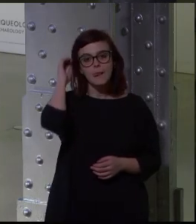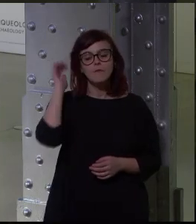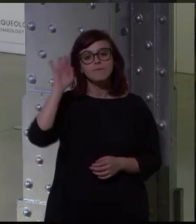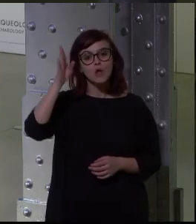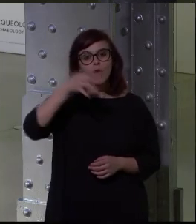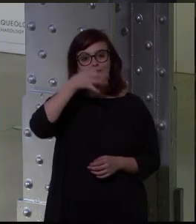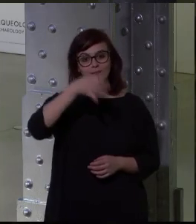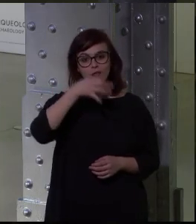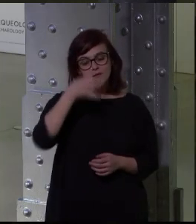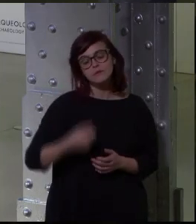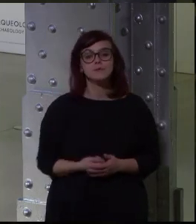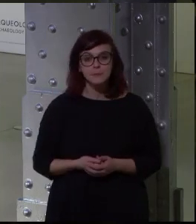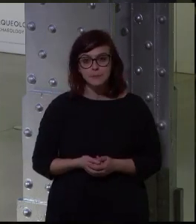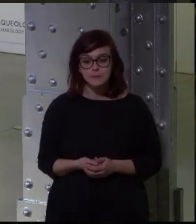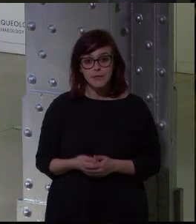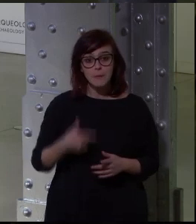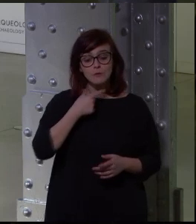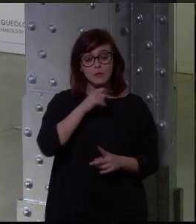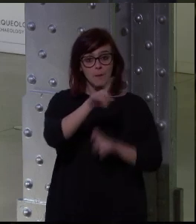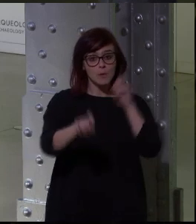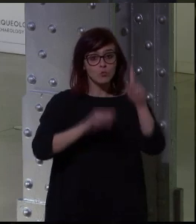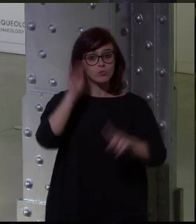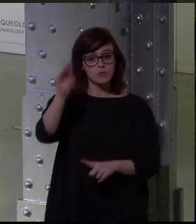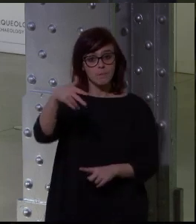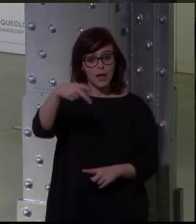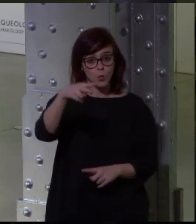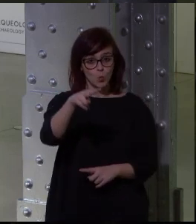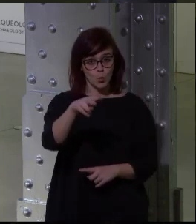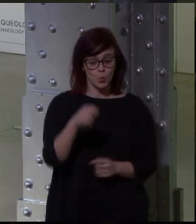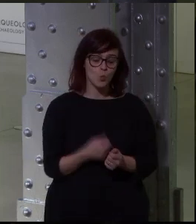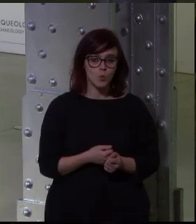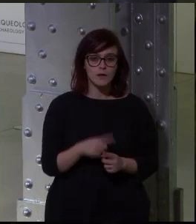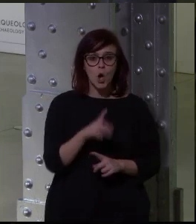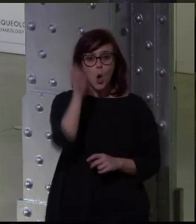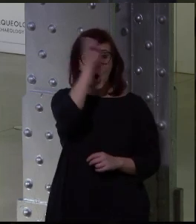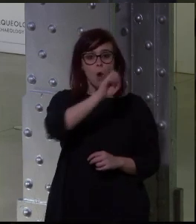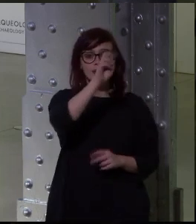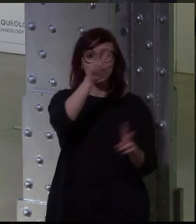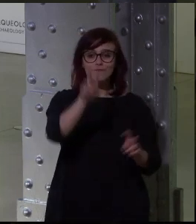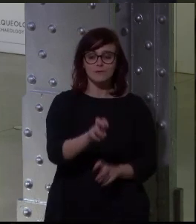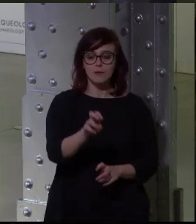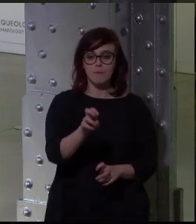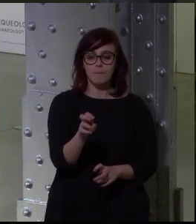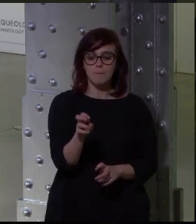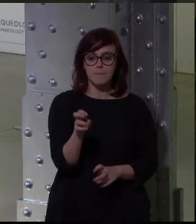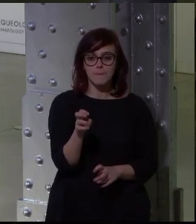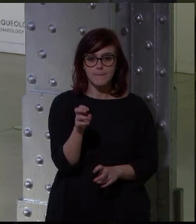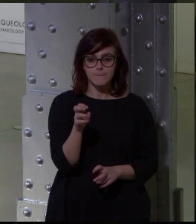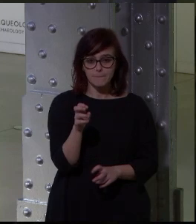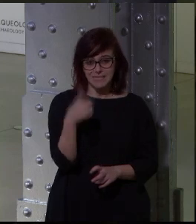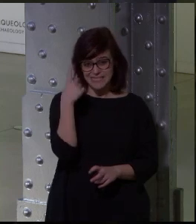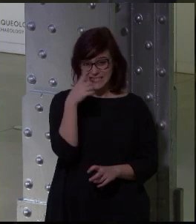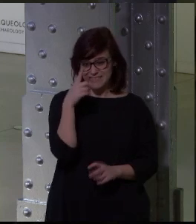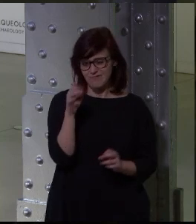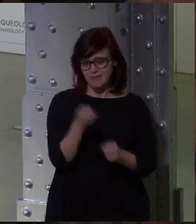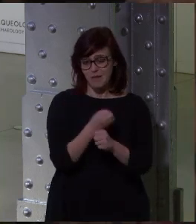Hola, buenas tardes. Me gustaría preguntarle a Manu su opinión sobre porque sé que se